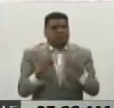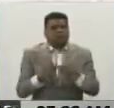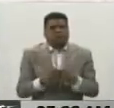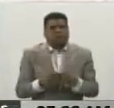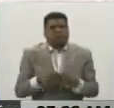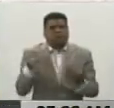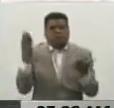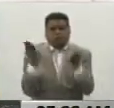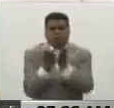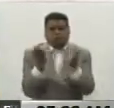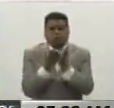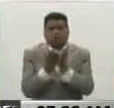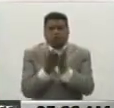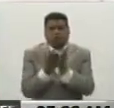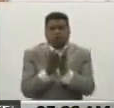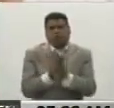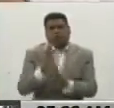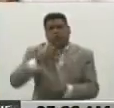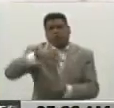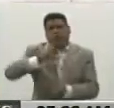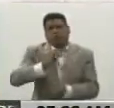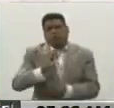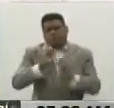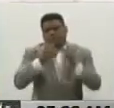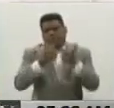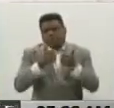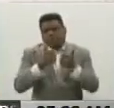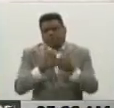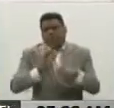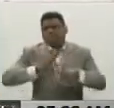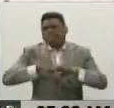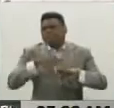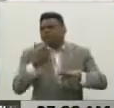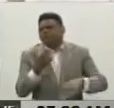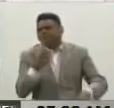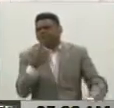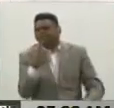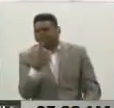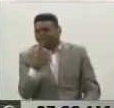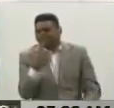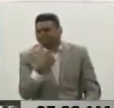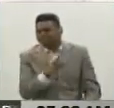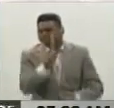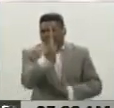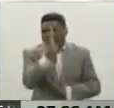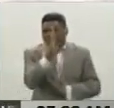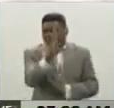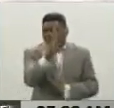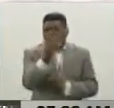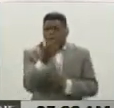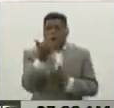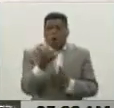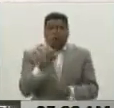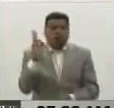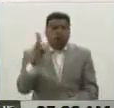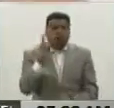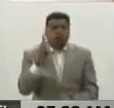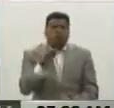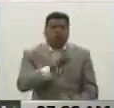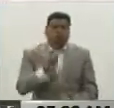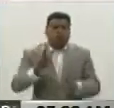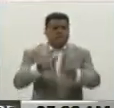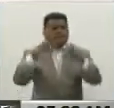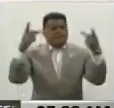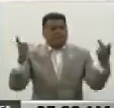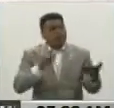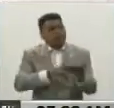estudiar de dónde nace, por qué esa es la vía que hoy día usamos y no usamos tanto el periódico. Claro.